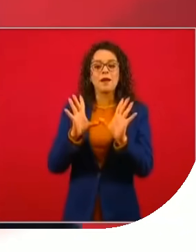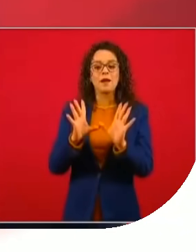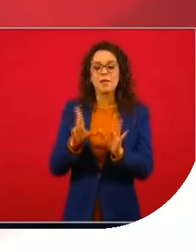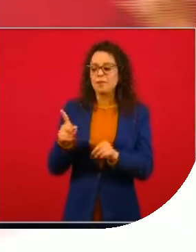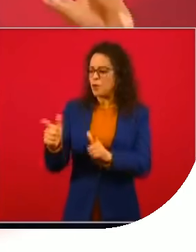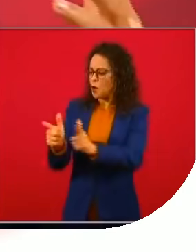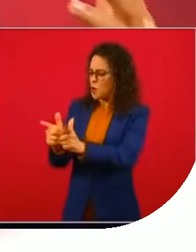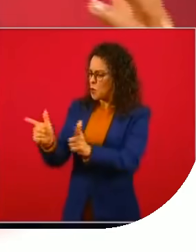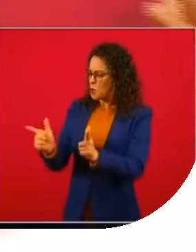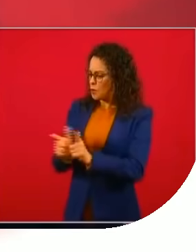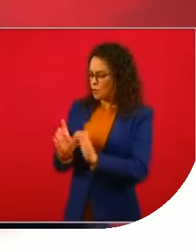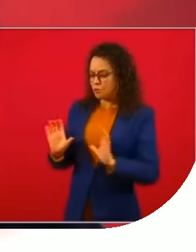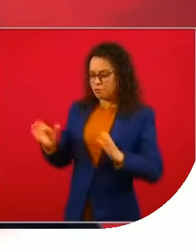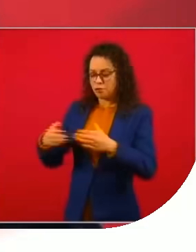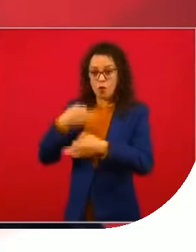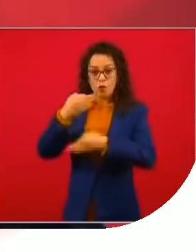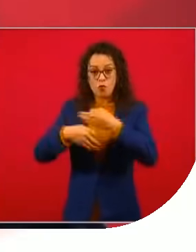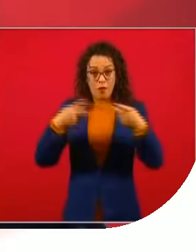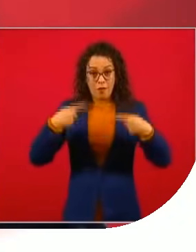los conservadores